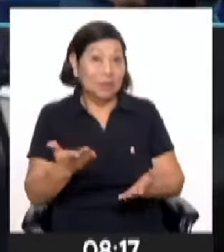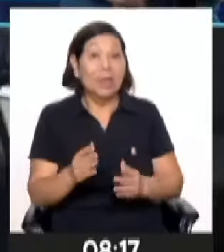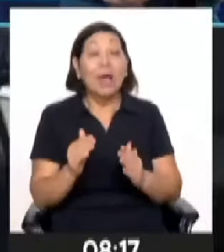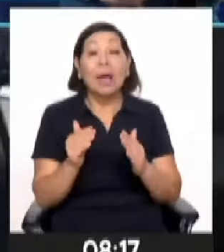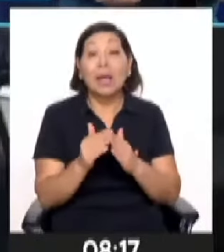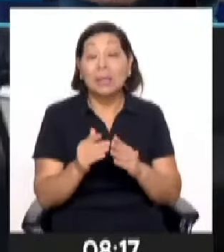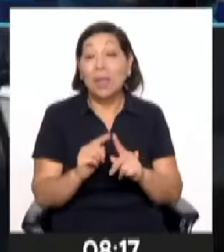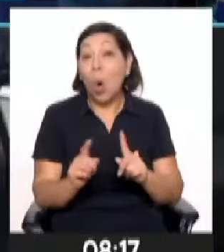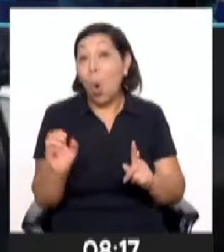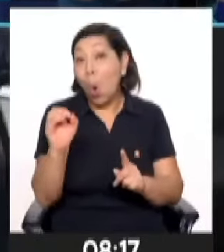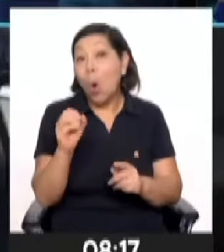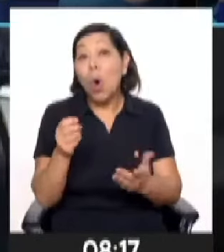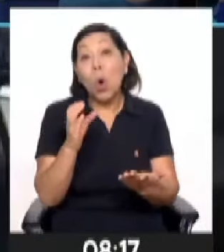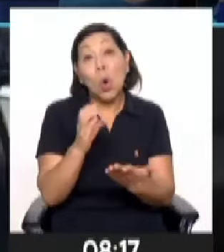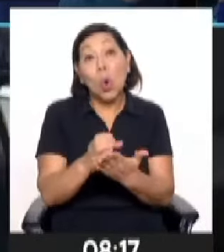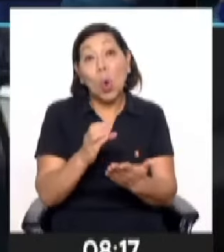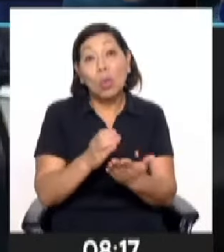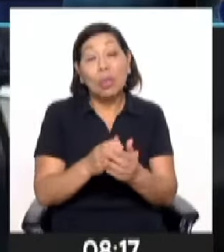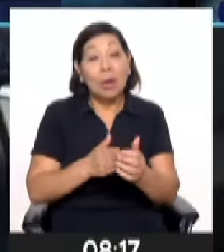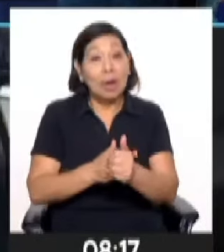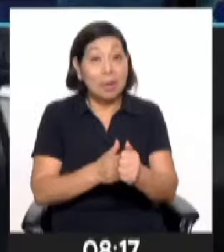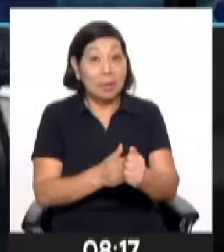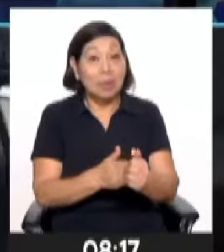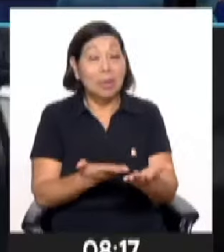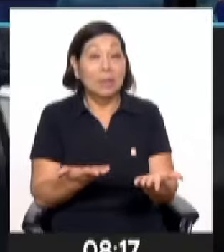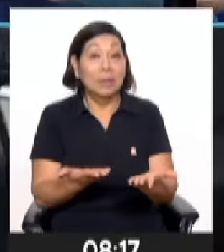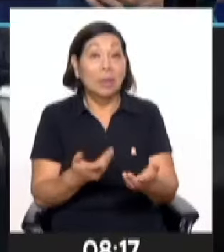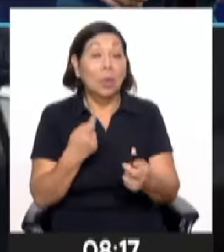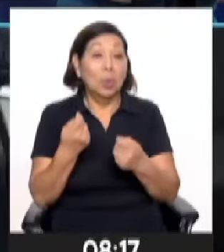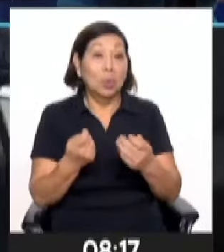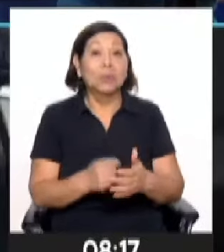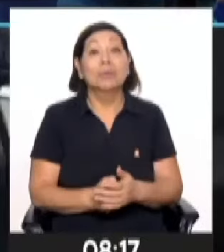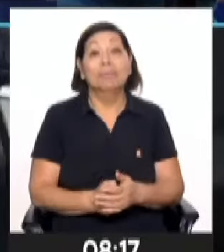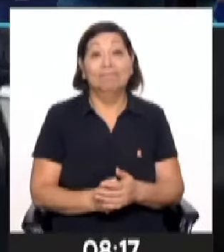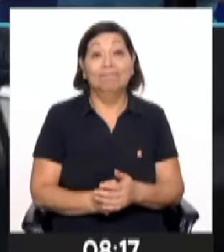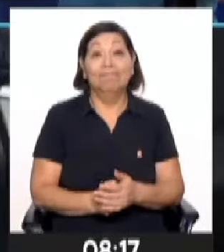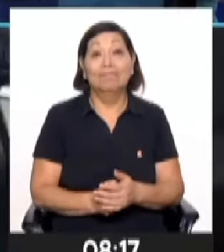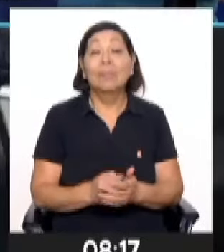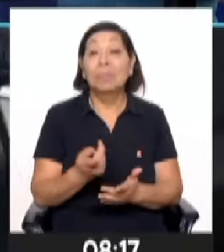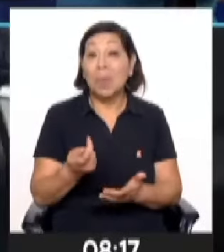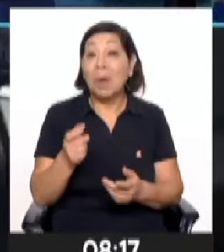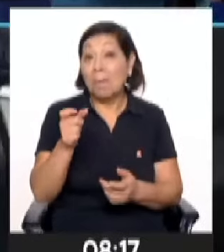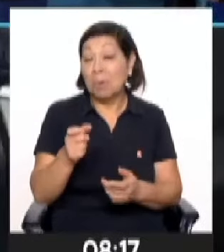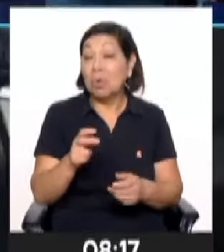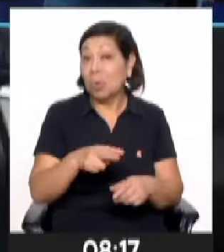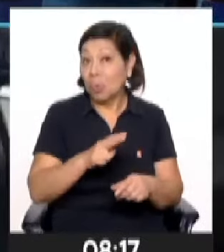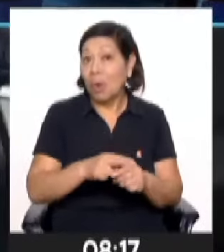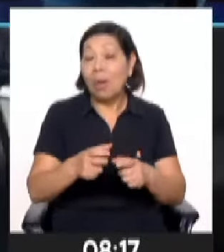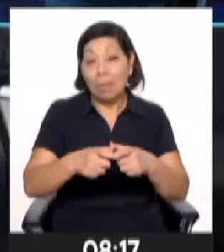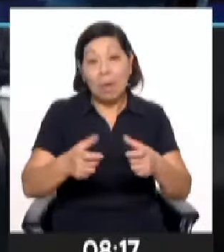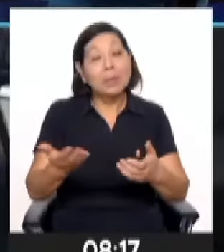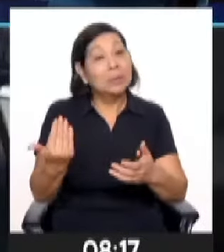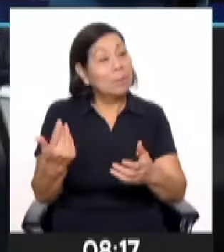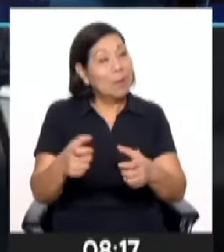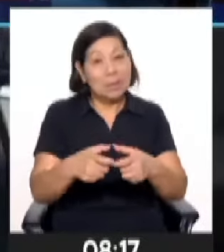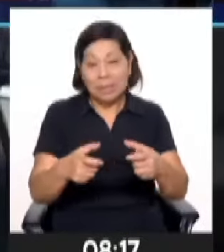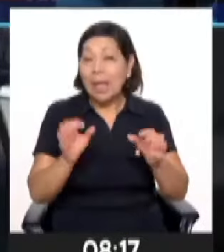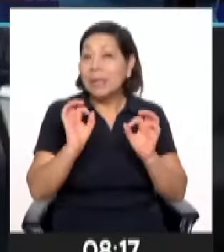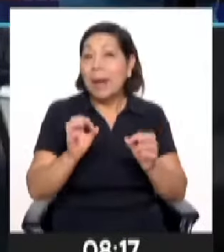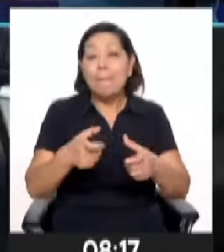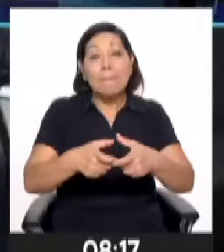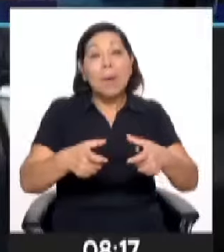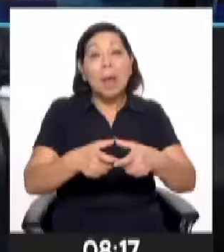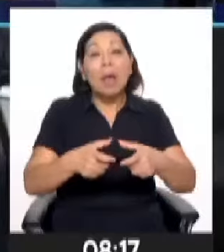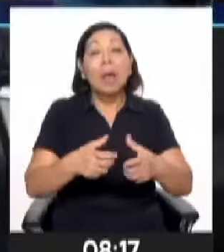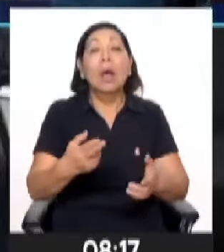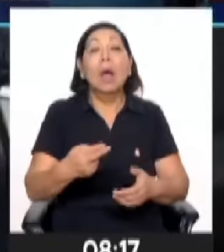alojamiento, o si contratas pues a un guía turístico para que te haga un tour en la ciudad y es una persona natural, un recibo por honorarios. De esa manera tú